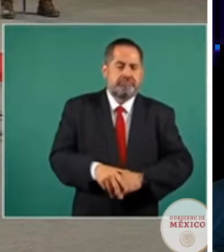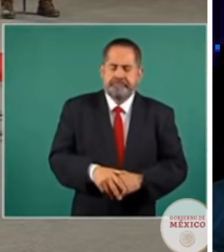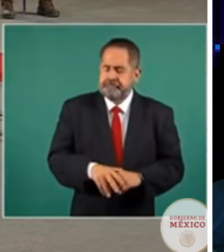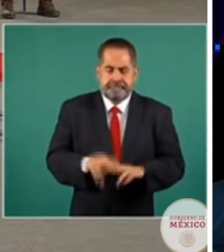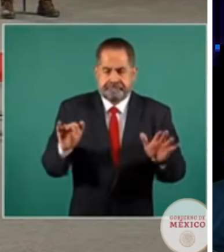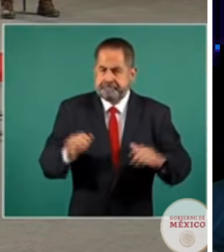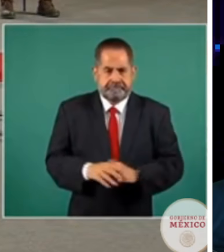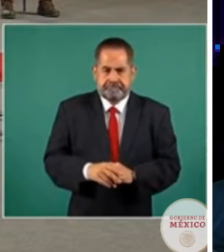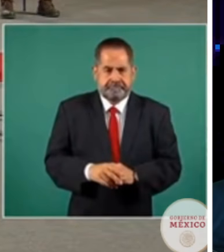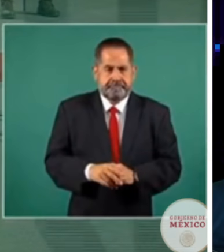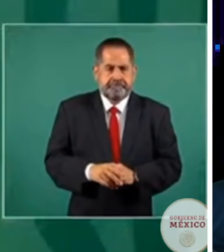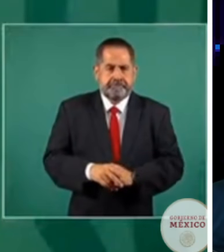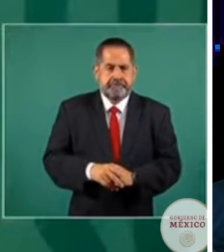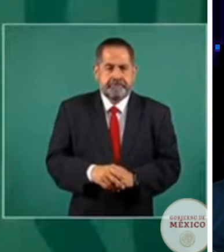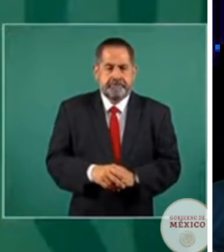merece